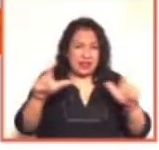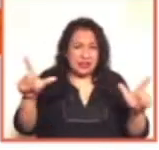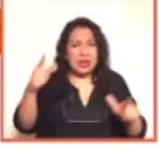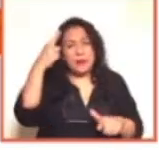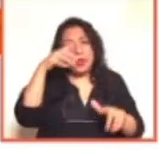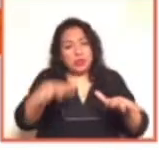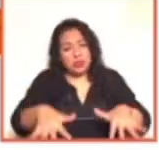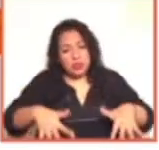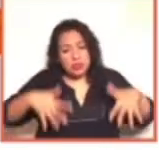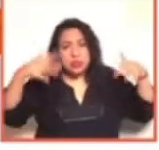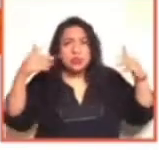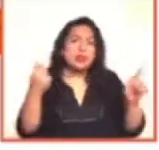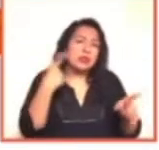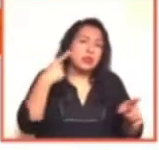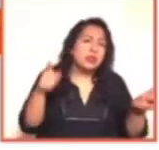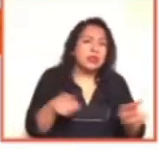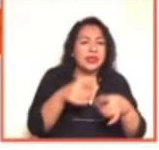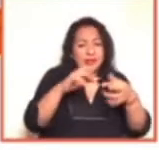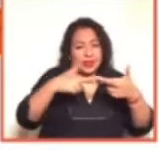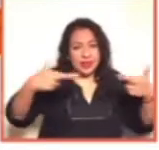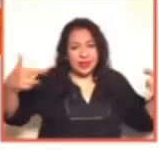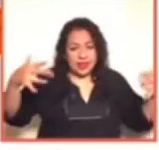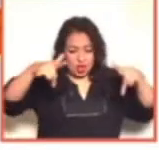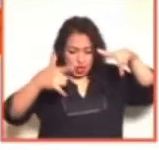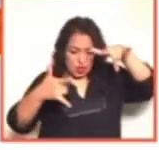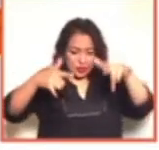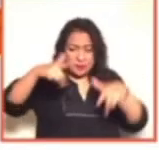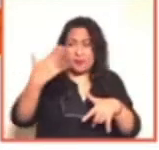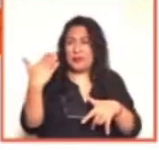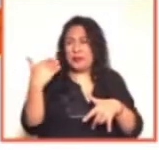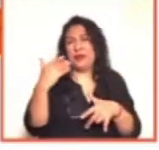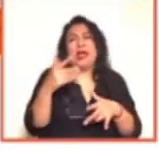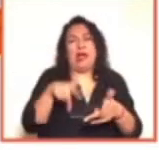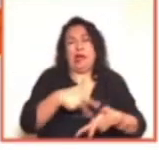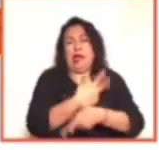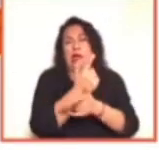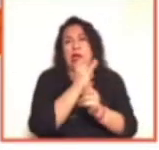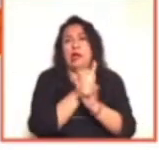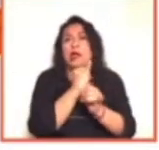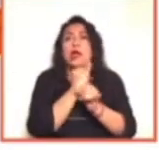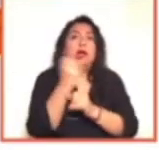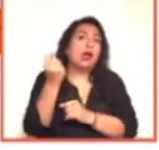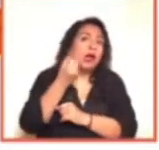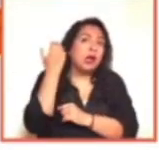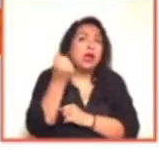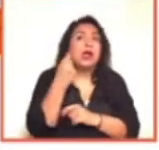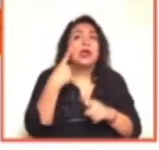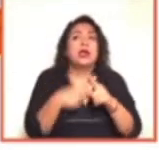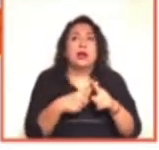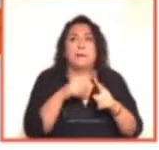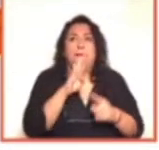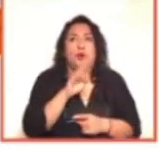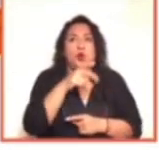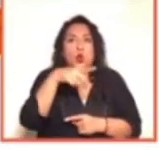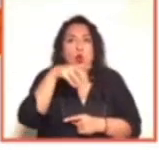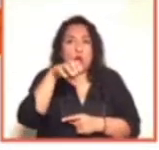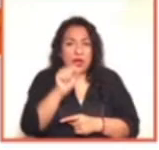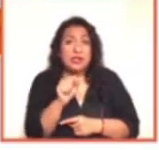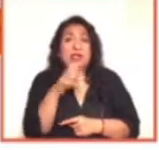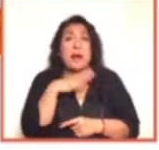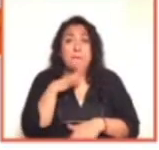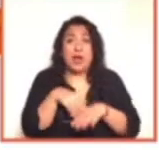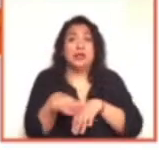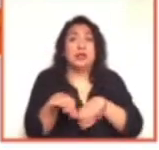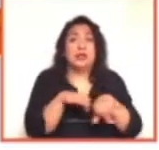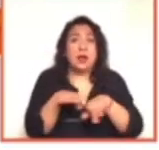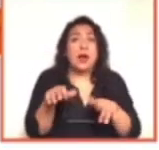espectáculo Sinfonía de Hilos y recientemente programaron de manera virtual las charlas Entre Bocones y han incrementado su trabajo en